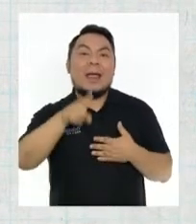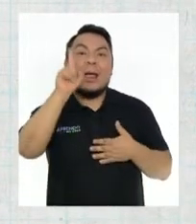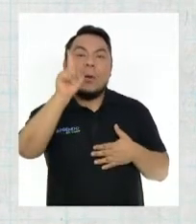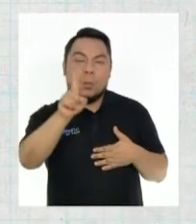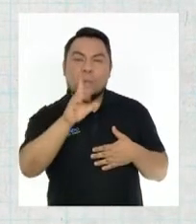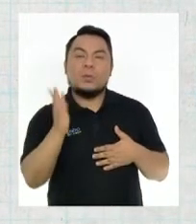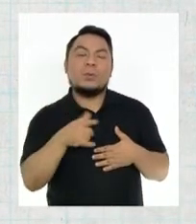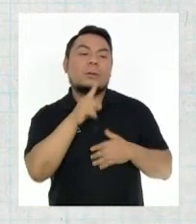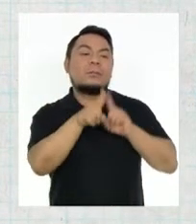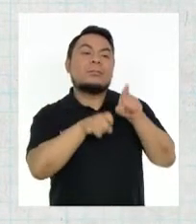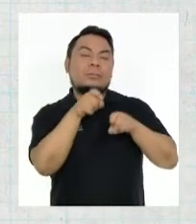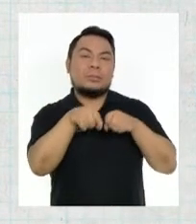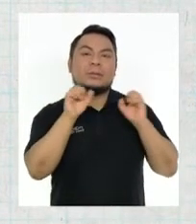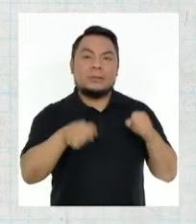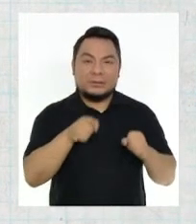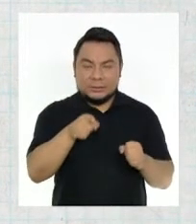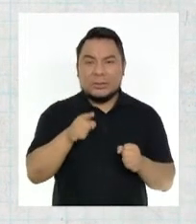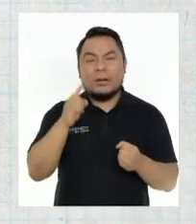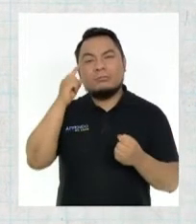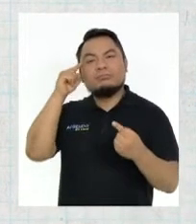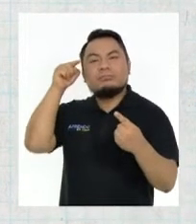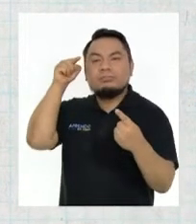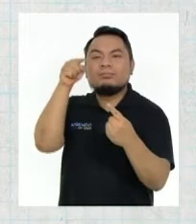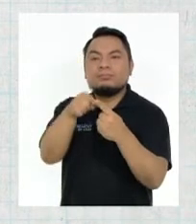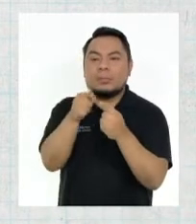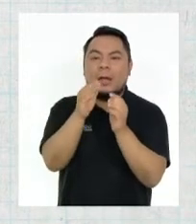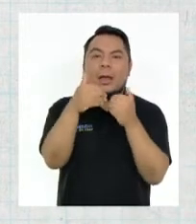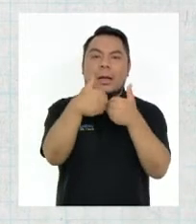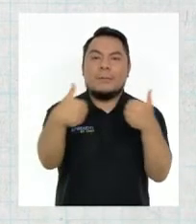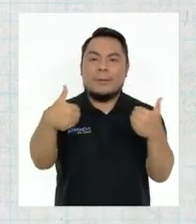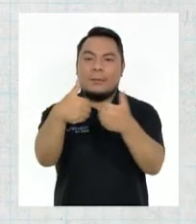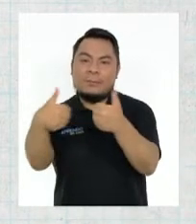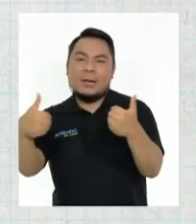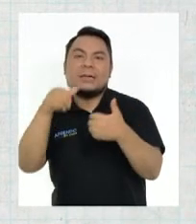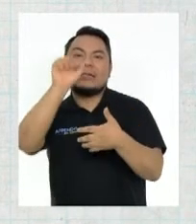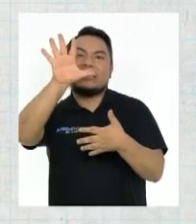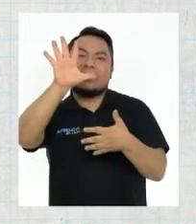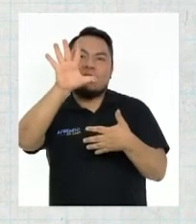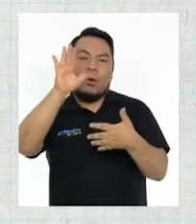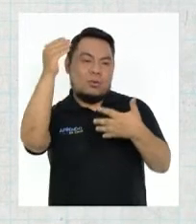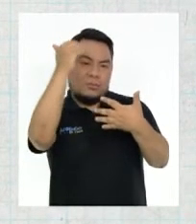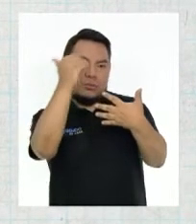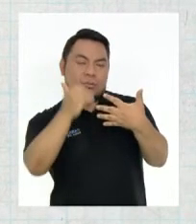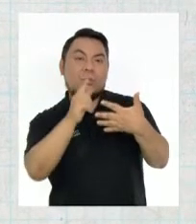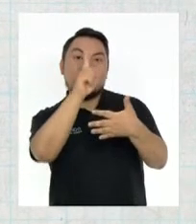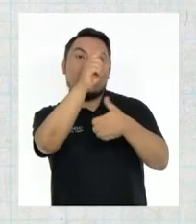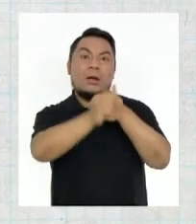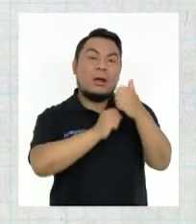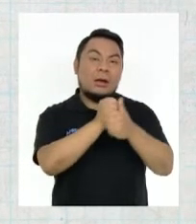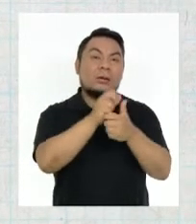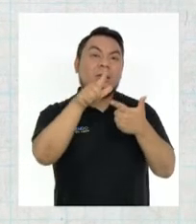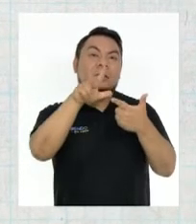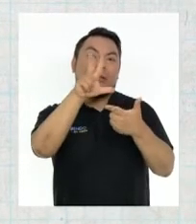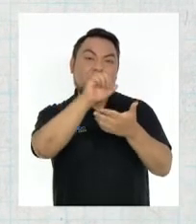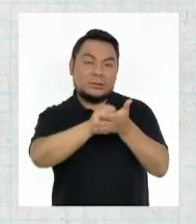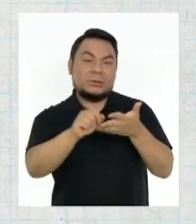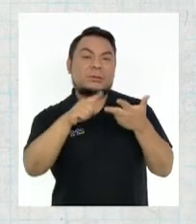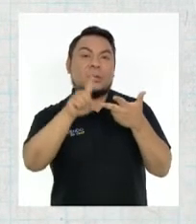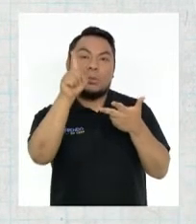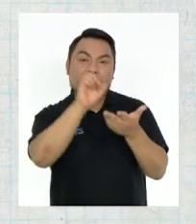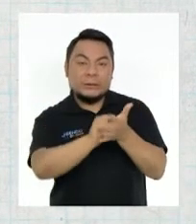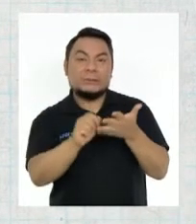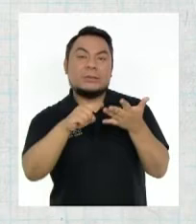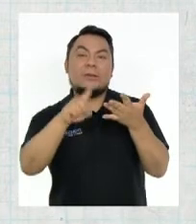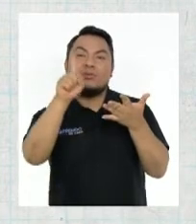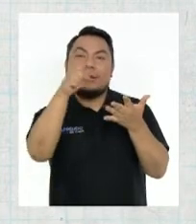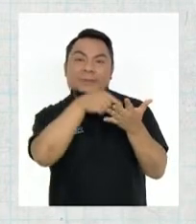variable cualitativa ordinal, divididos en 5 categorías: un año, 3 meses, un mes,